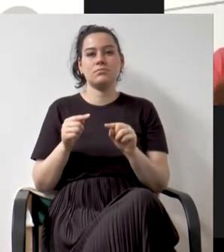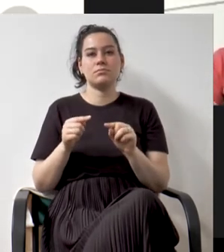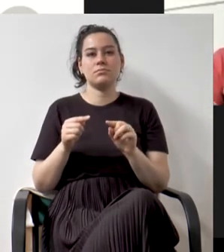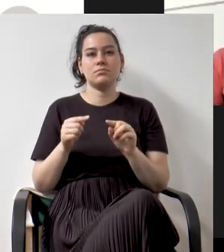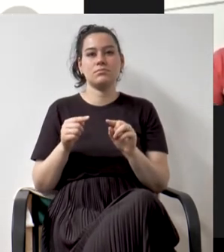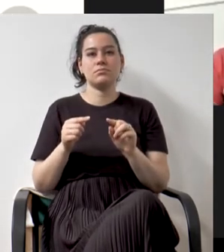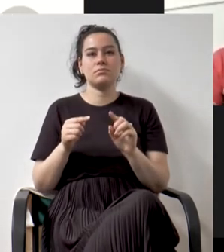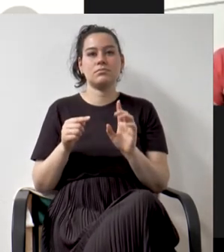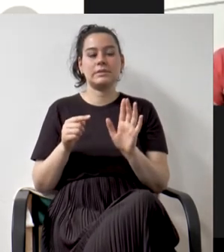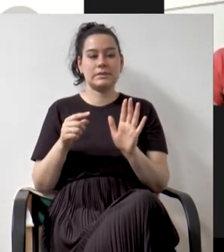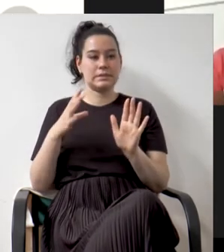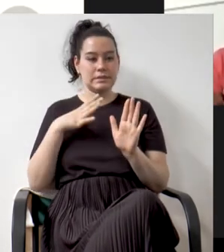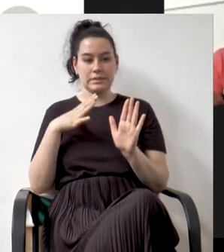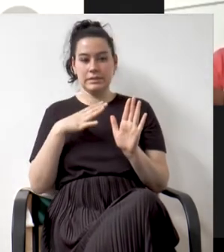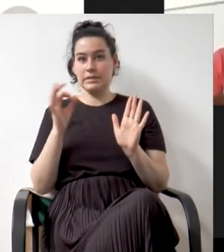no veo todavía,